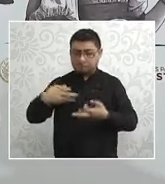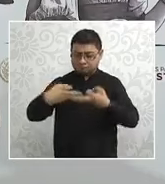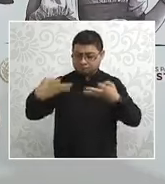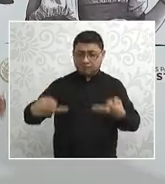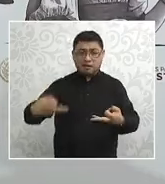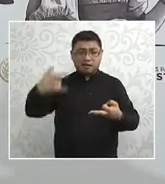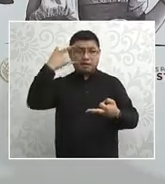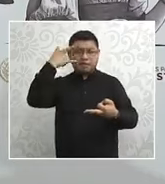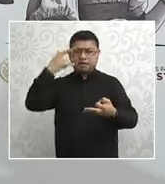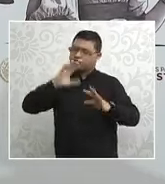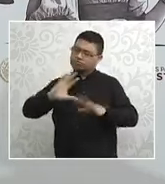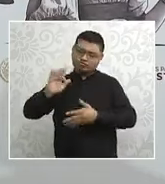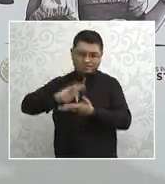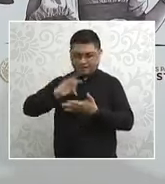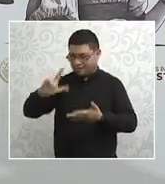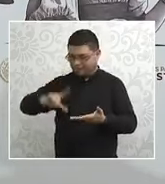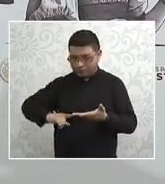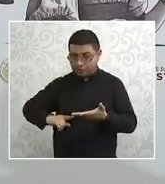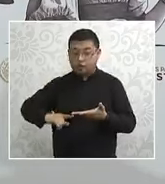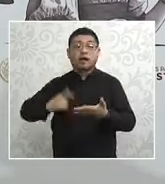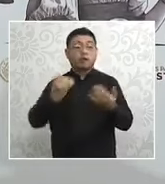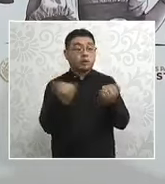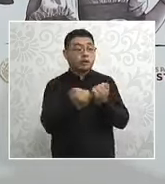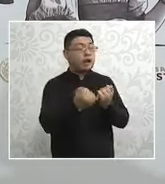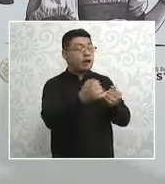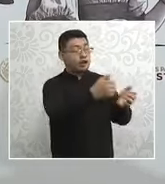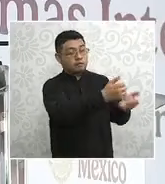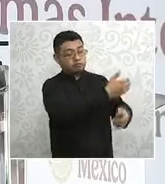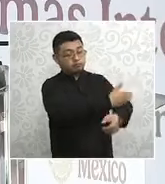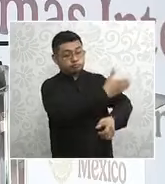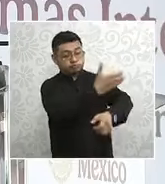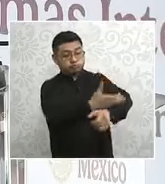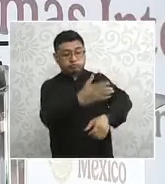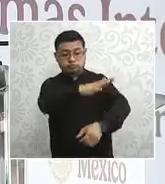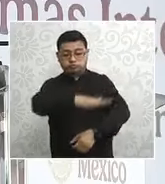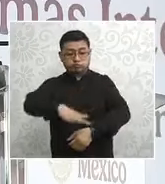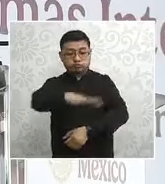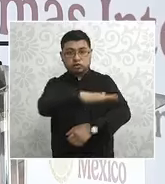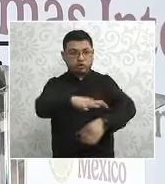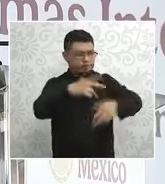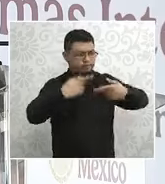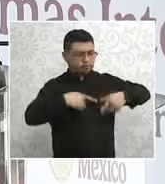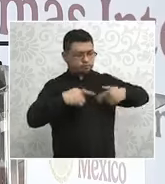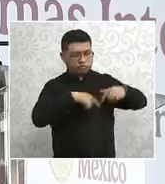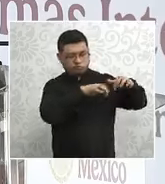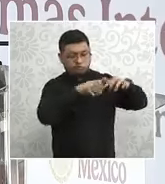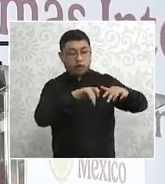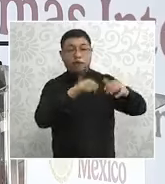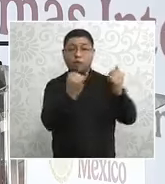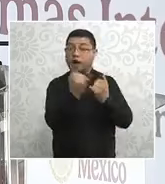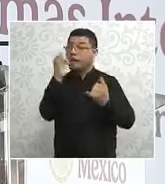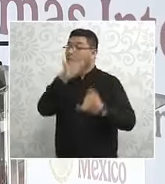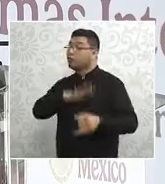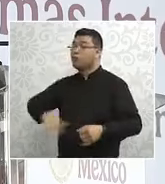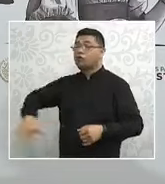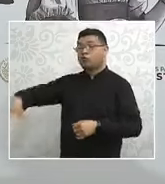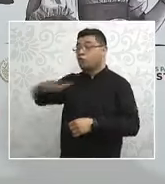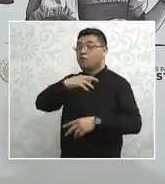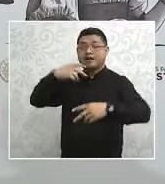fraternal abrazo a quienes nos acompañan a ustedes a nuestros queridos hermanos de Campeche de aquí de